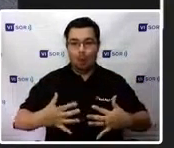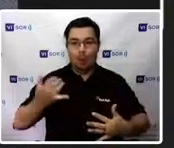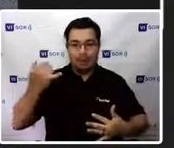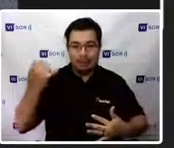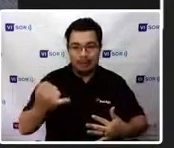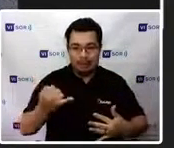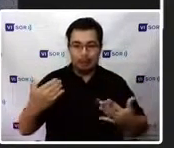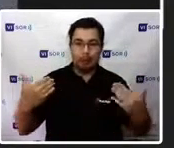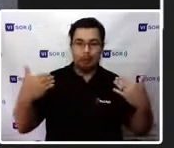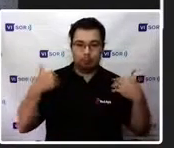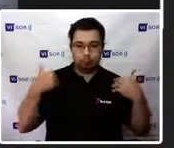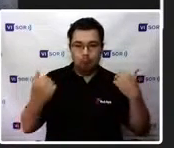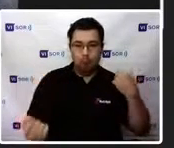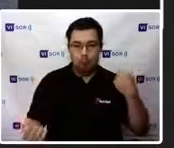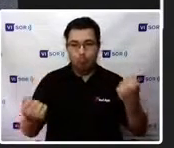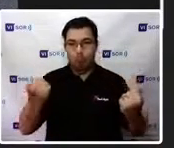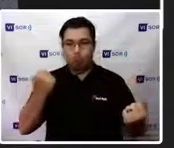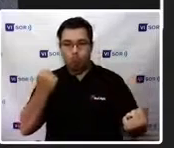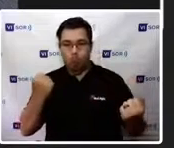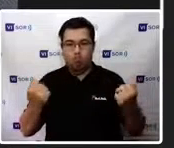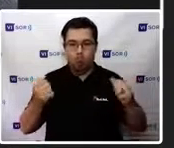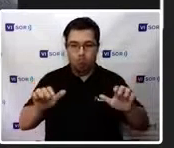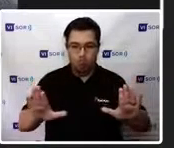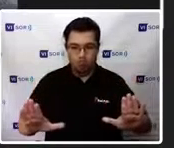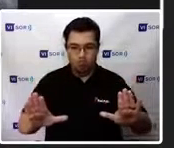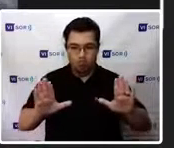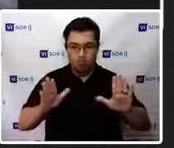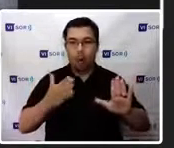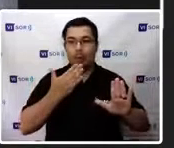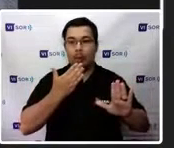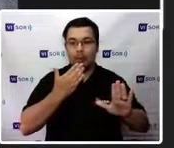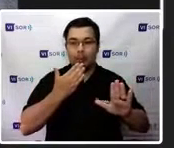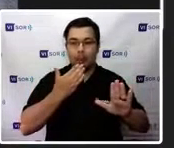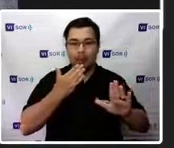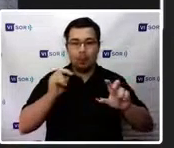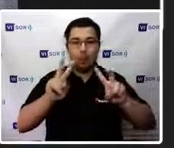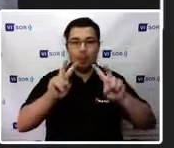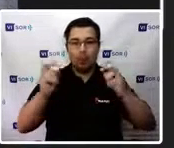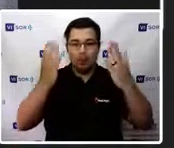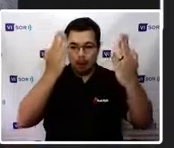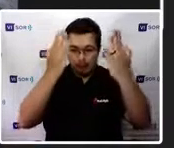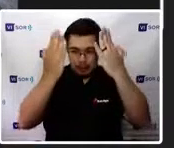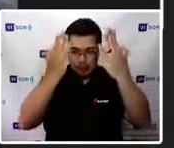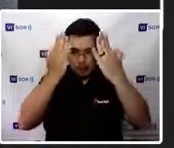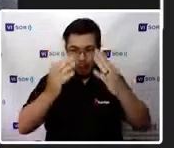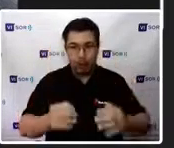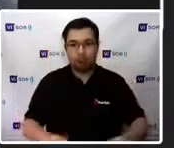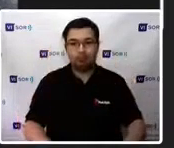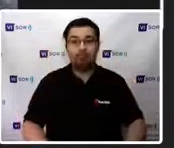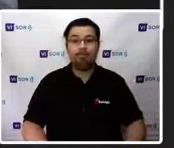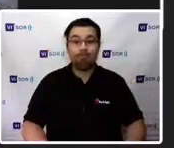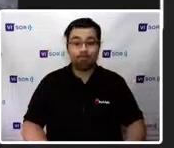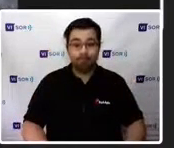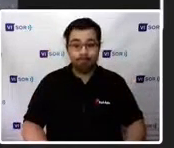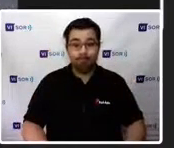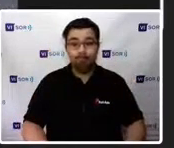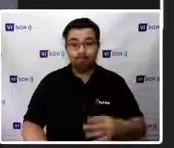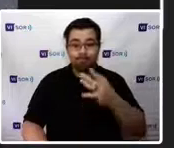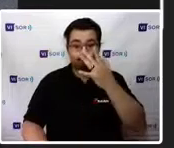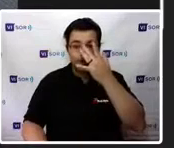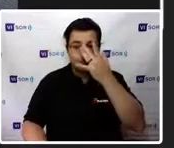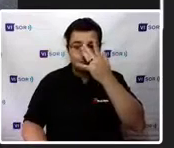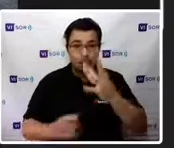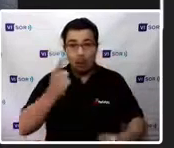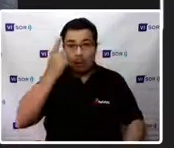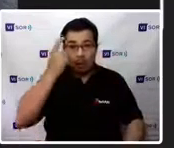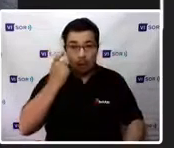actividad, también hay un factor psicológico que es muy importante. Y creo que es más relevante a veces que el factor